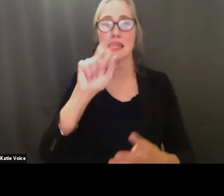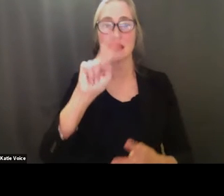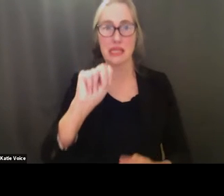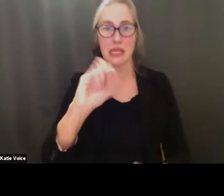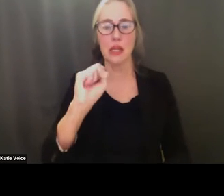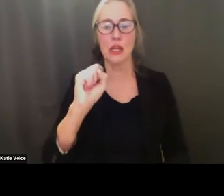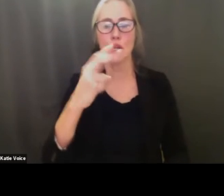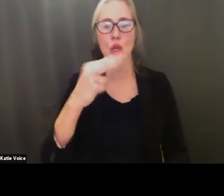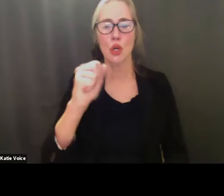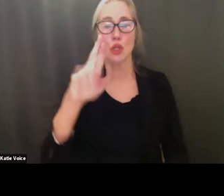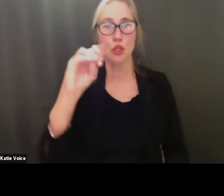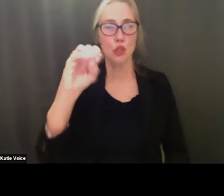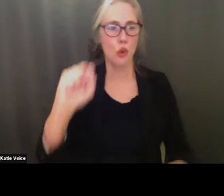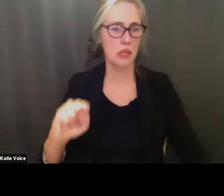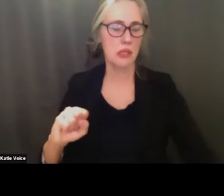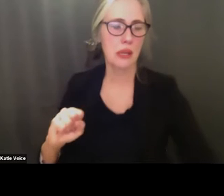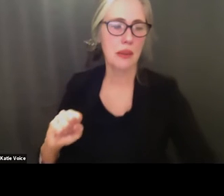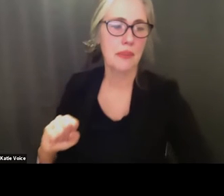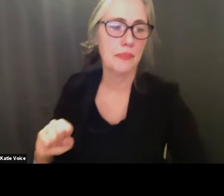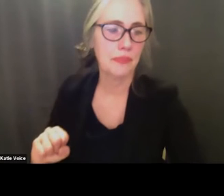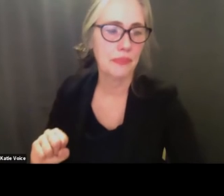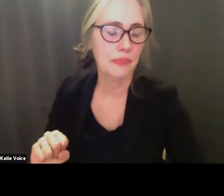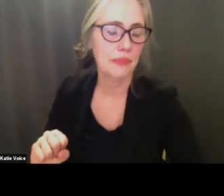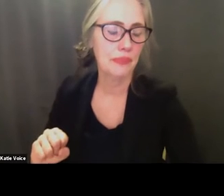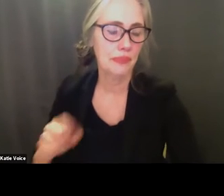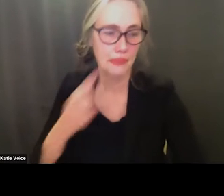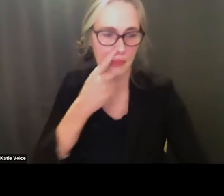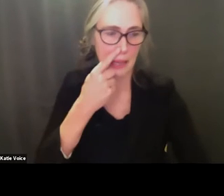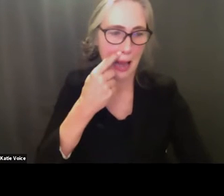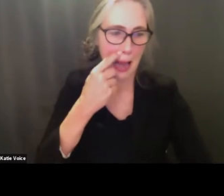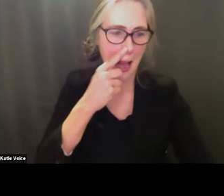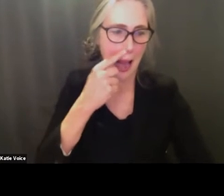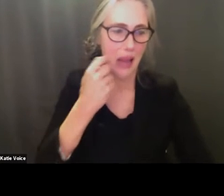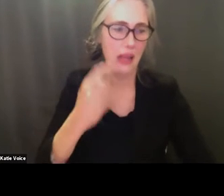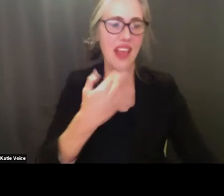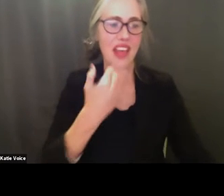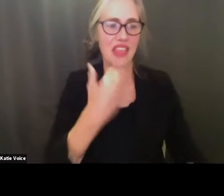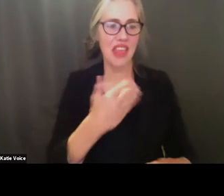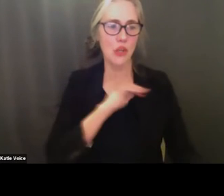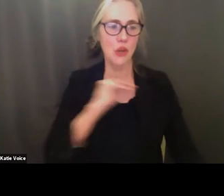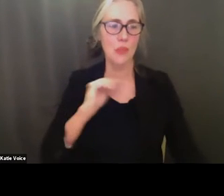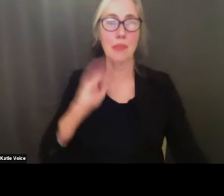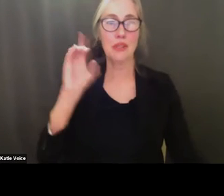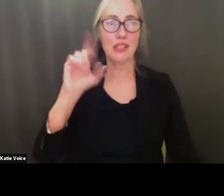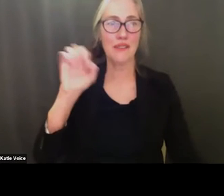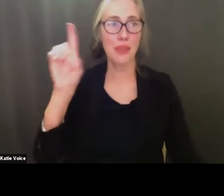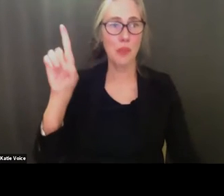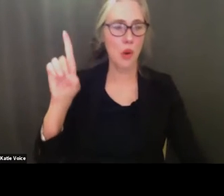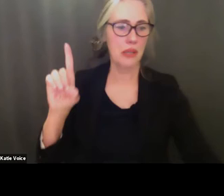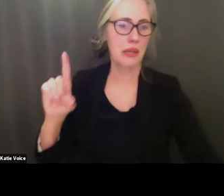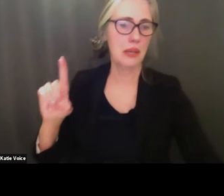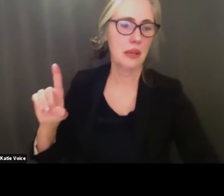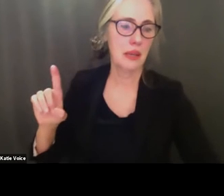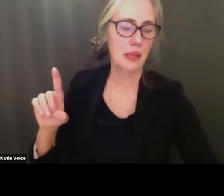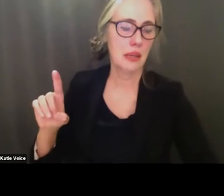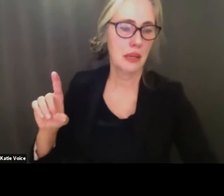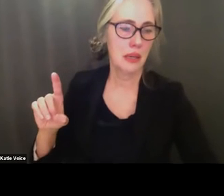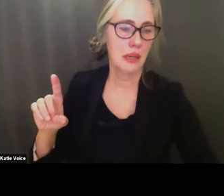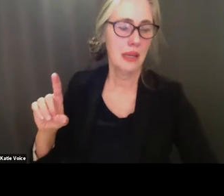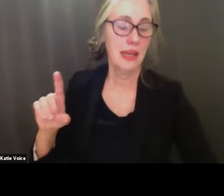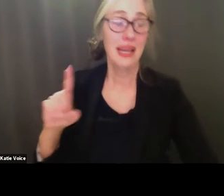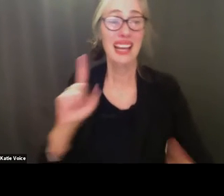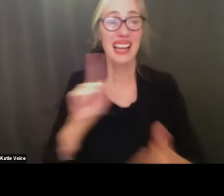Thank you. Can you hear me? ¿Me pueden escuchar? Sí, thank adelante. Gracias, miembros del consejo. A lo largo del